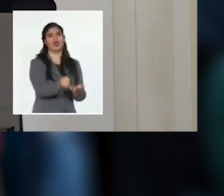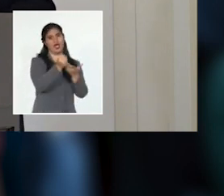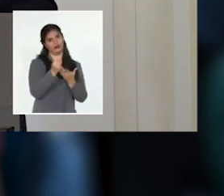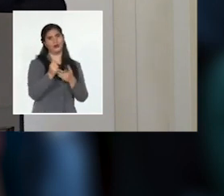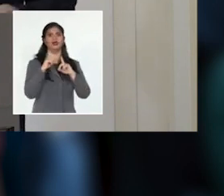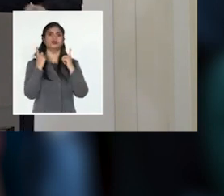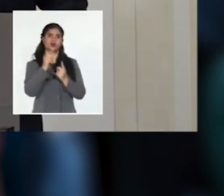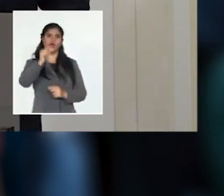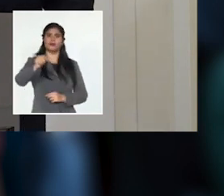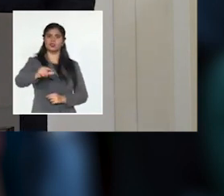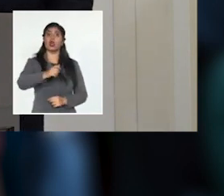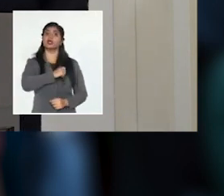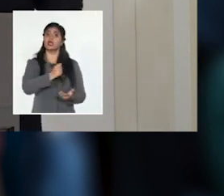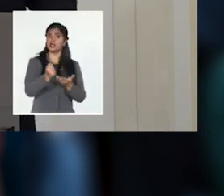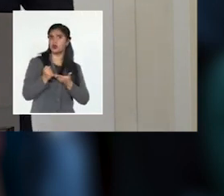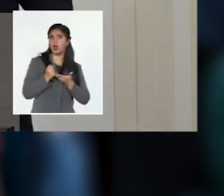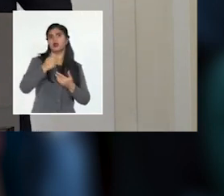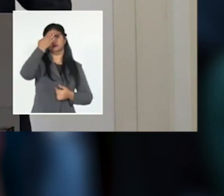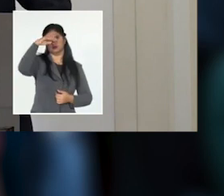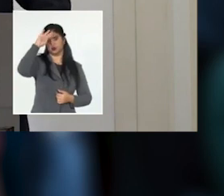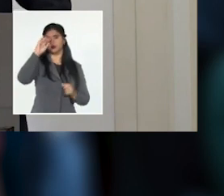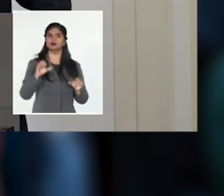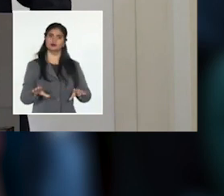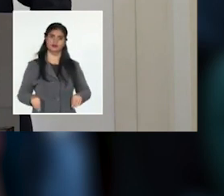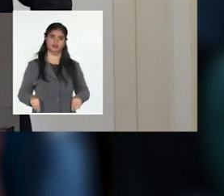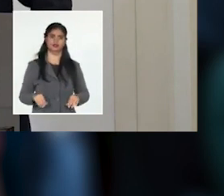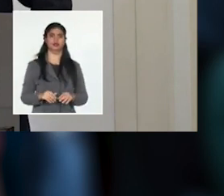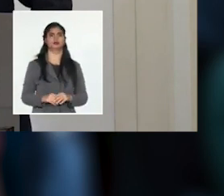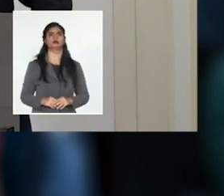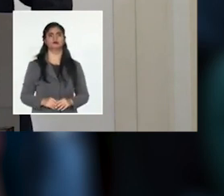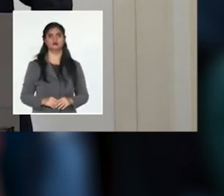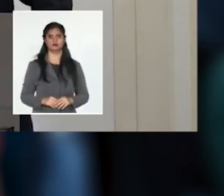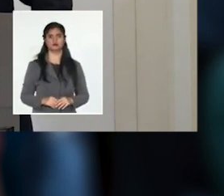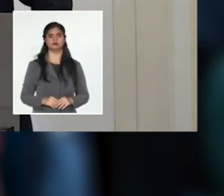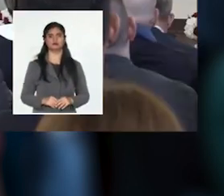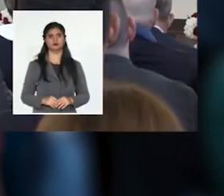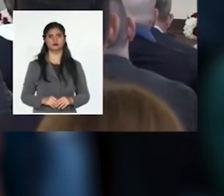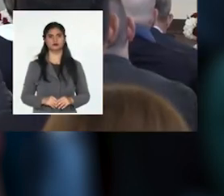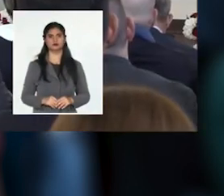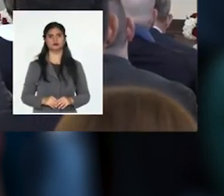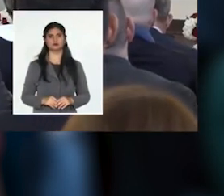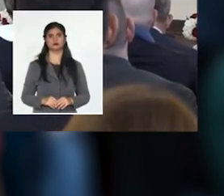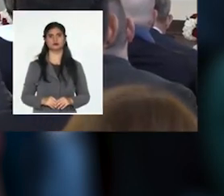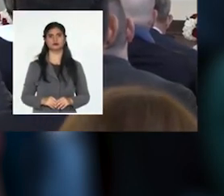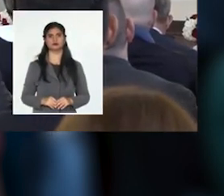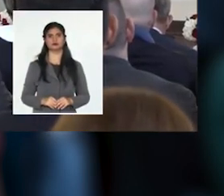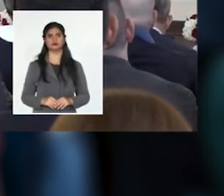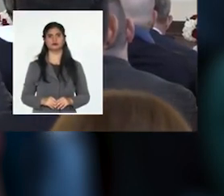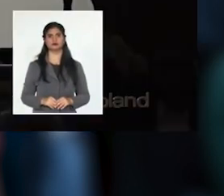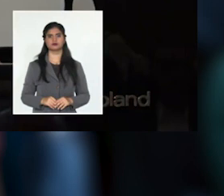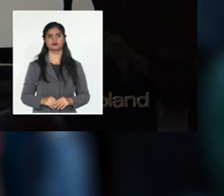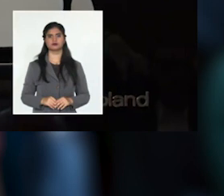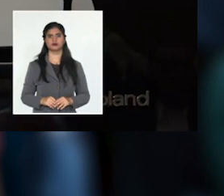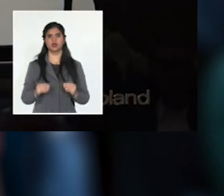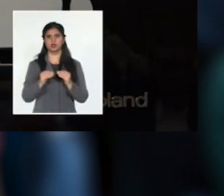bienvenidos. Cumplamos juntos y unidos el anhelo martiano de una república con todos y para el bien de todos. Y la buena música no podía faltar